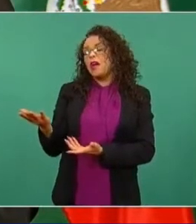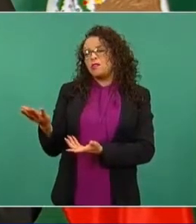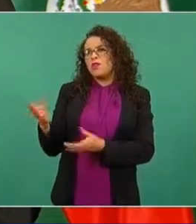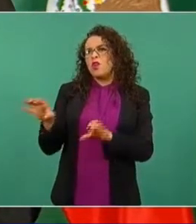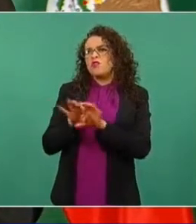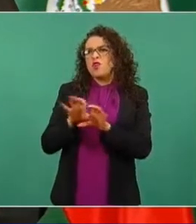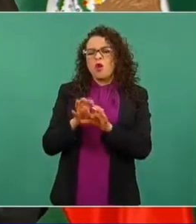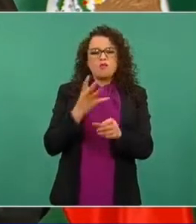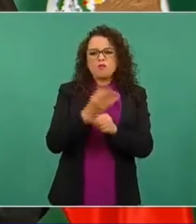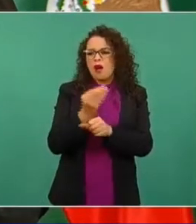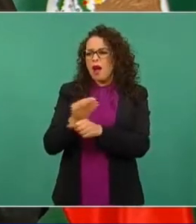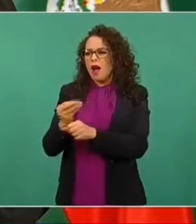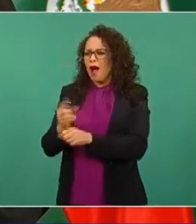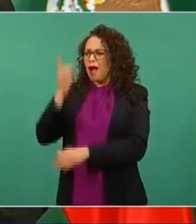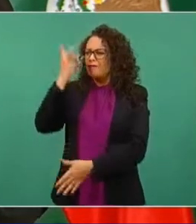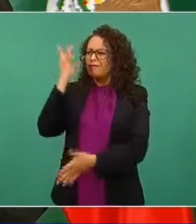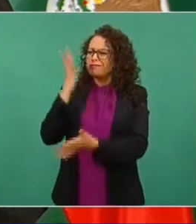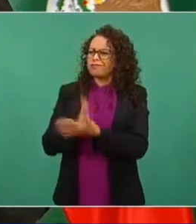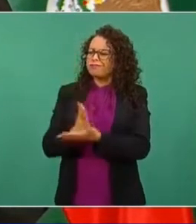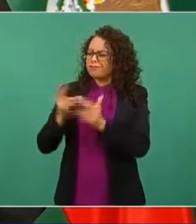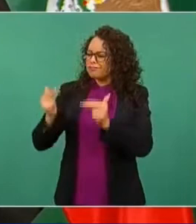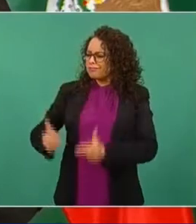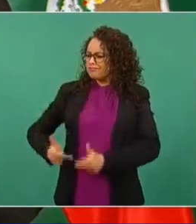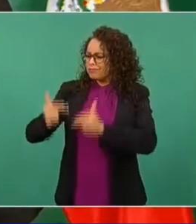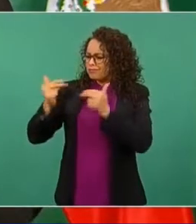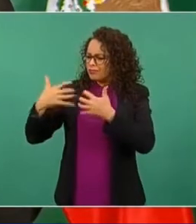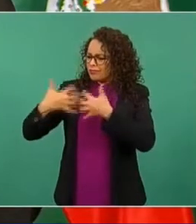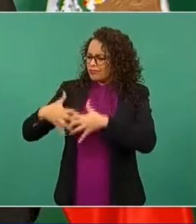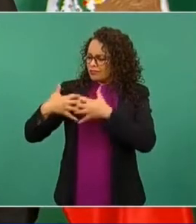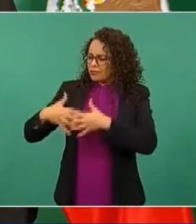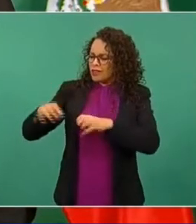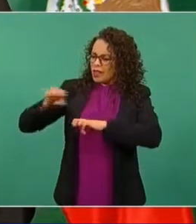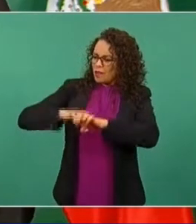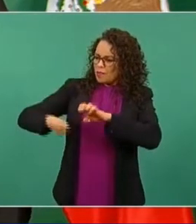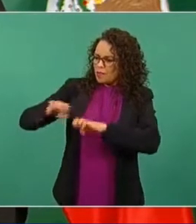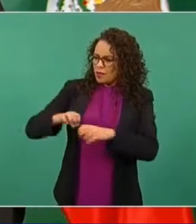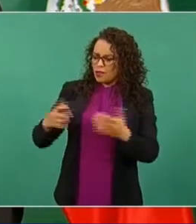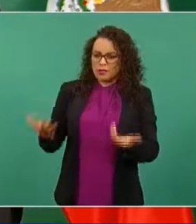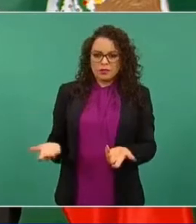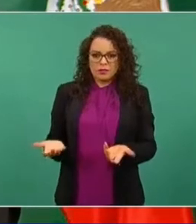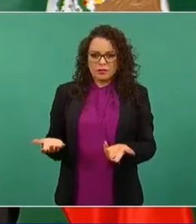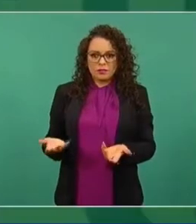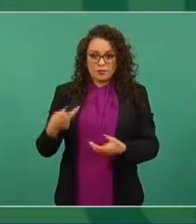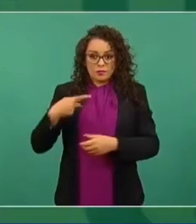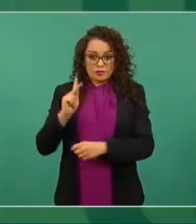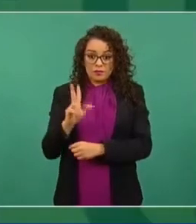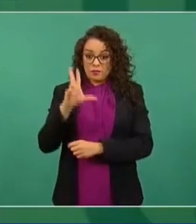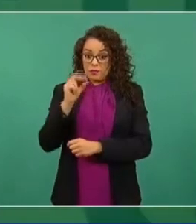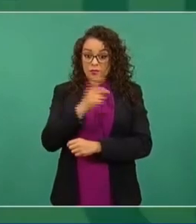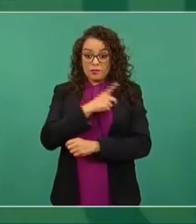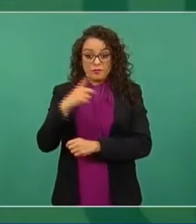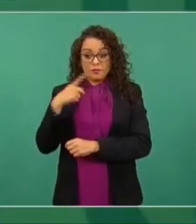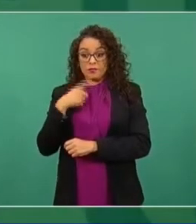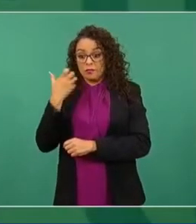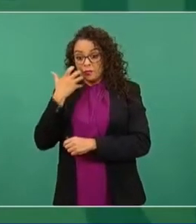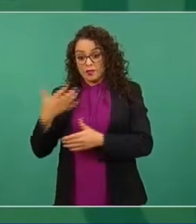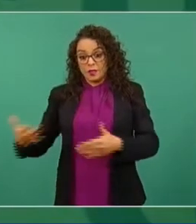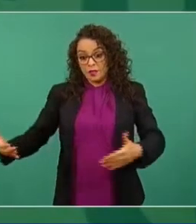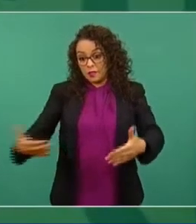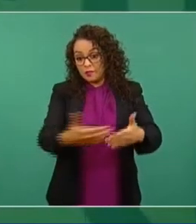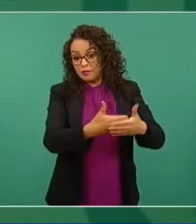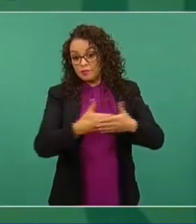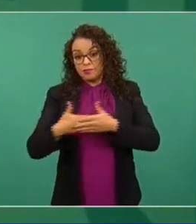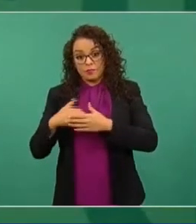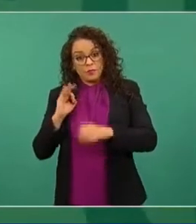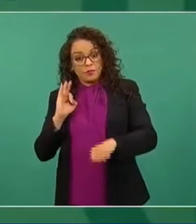y de que no debe de haber populismo ni paternalismo, porque lo que va a los pobres le llaman populismo